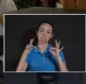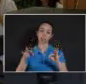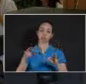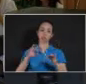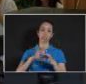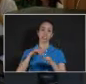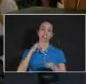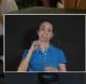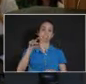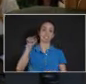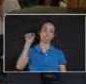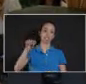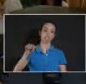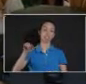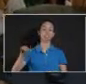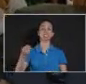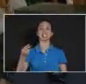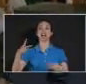que profetiza.